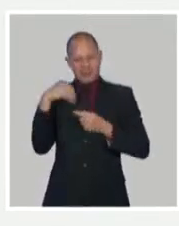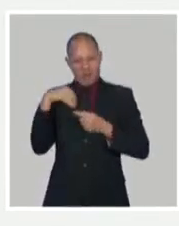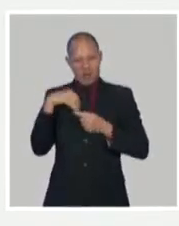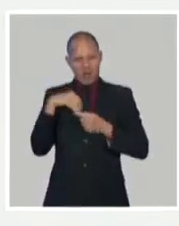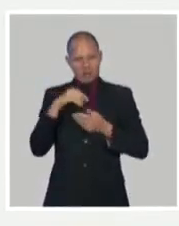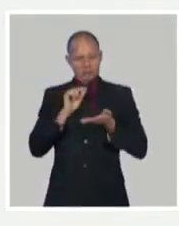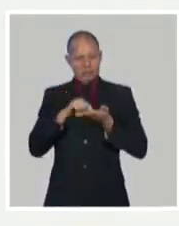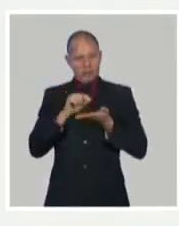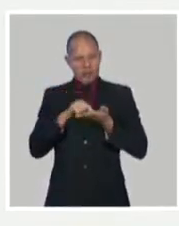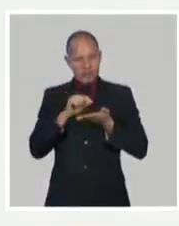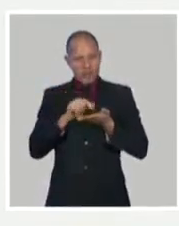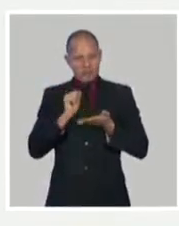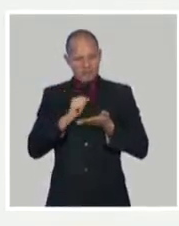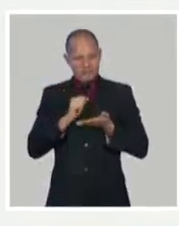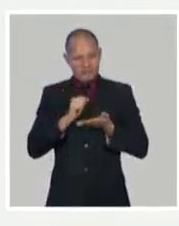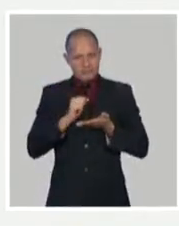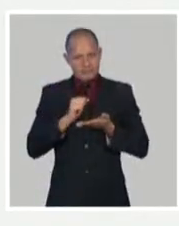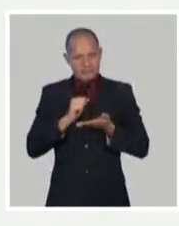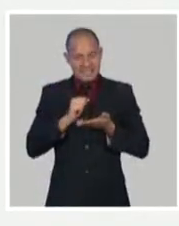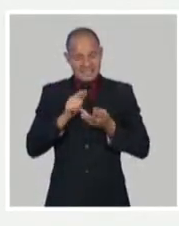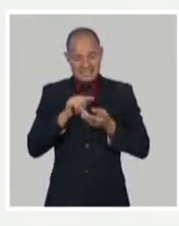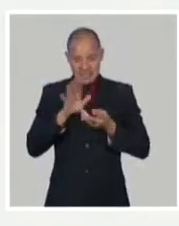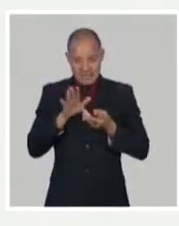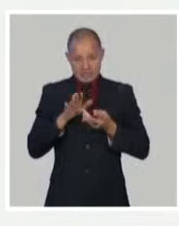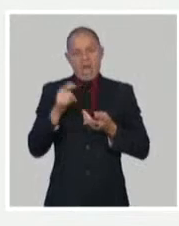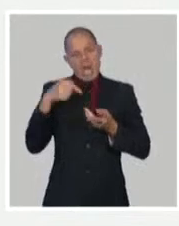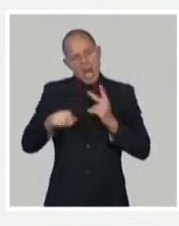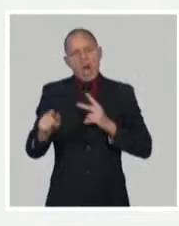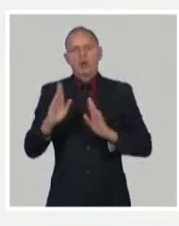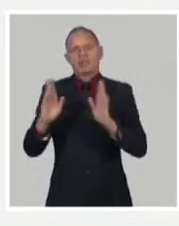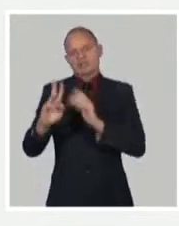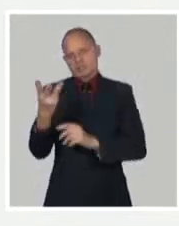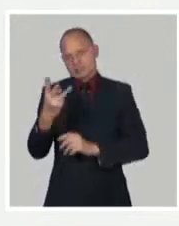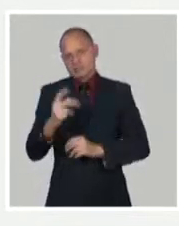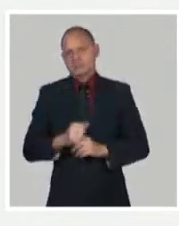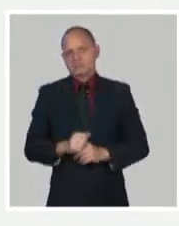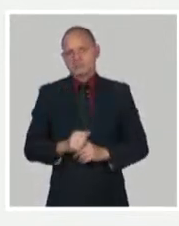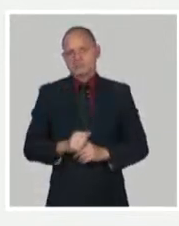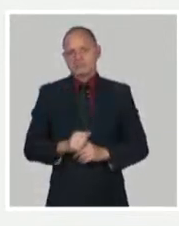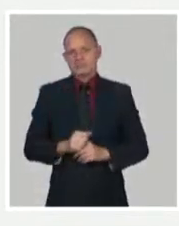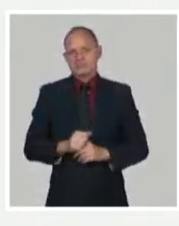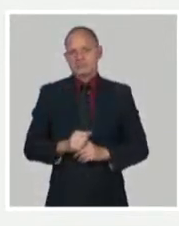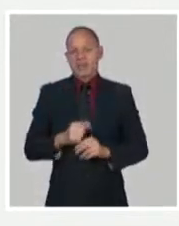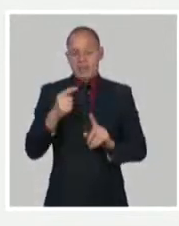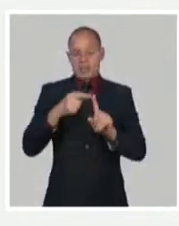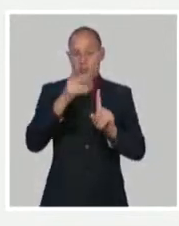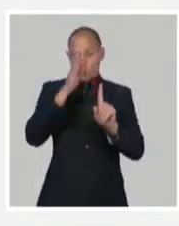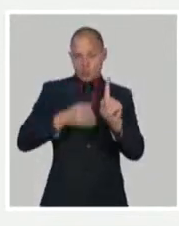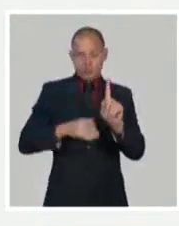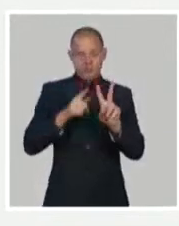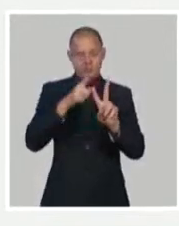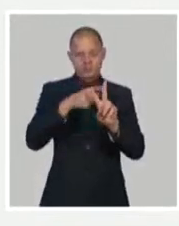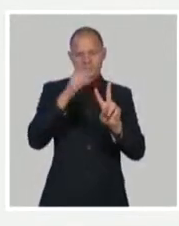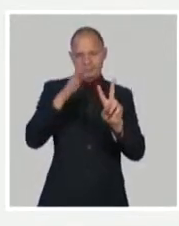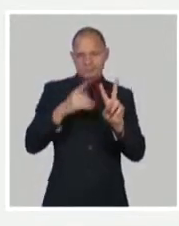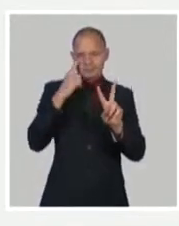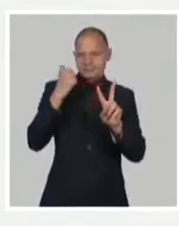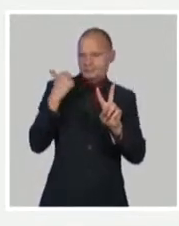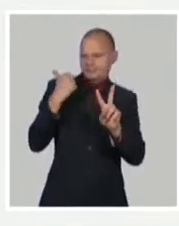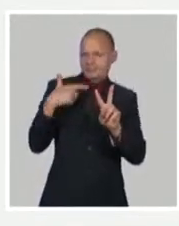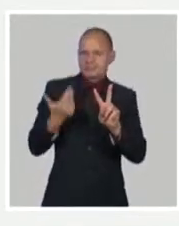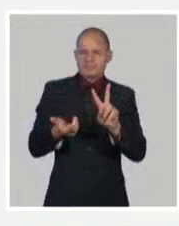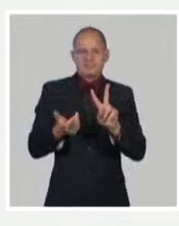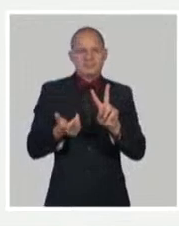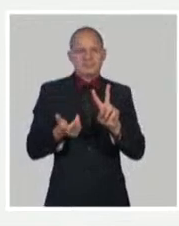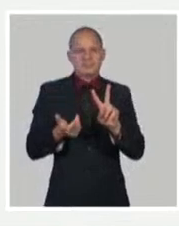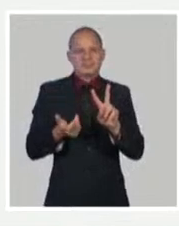suficientes para irnos a una fase 3 y además a una extensión de esa fase 3. Ese es uno de los pilares. El segundo pilar